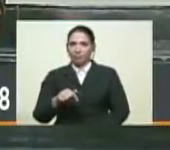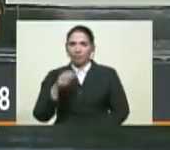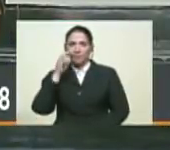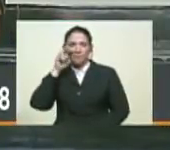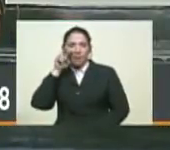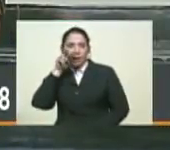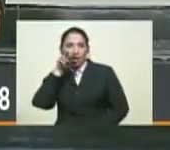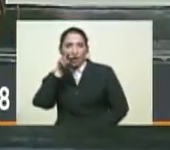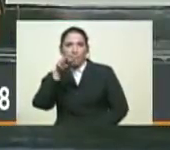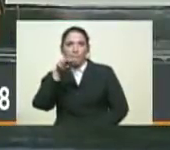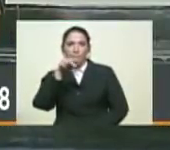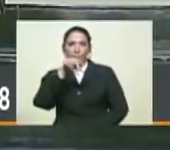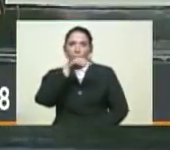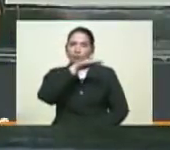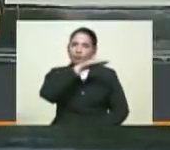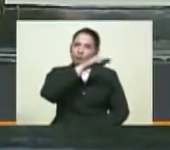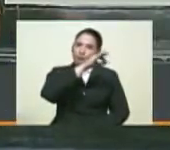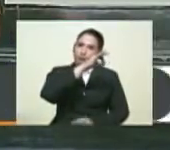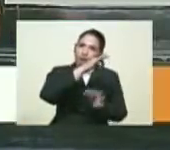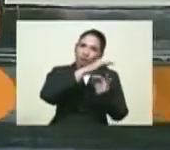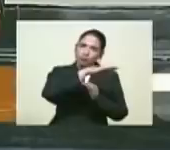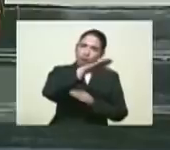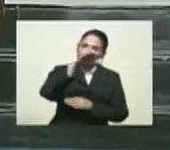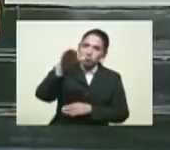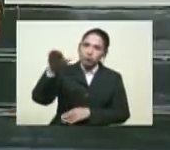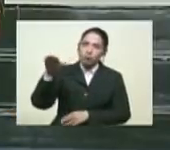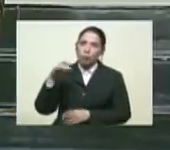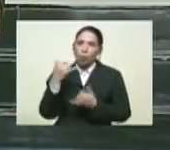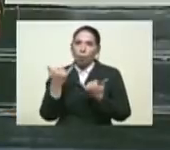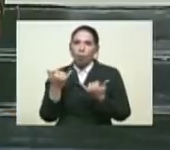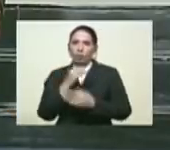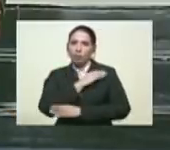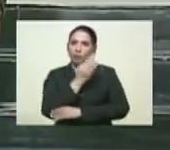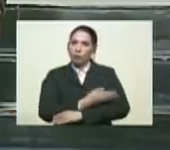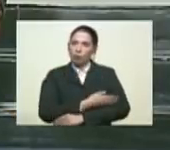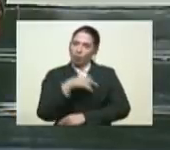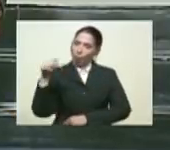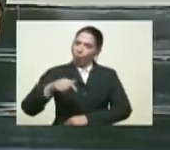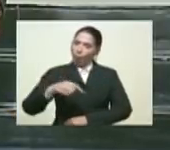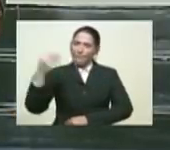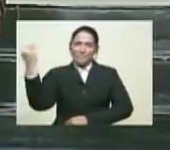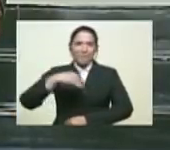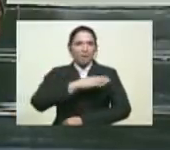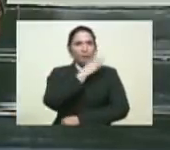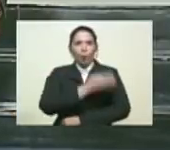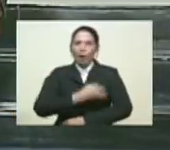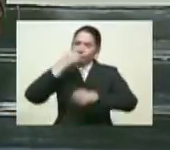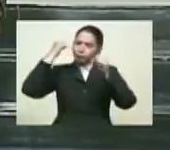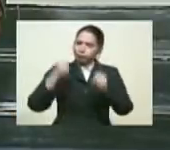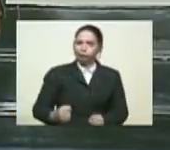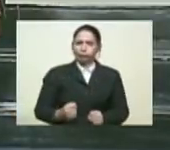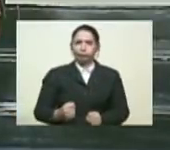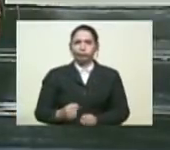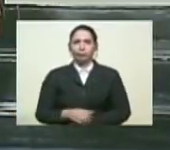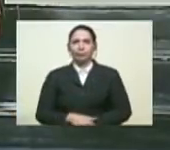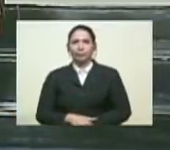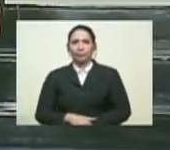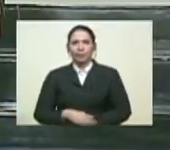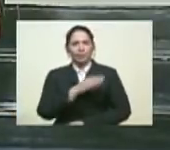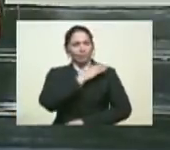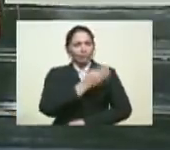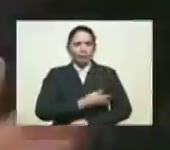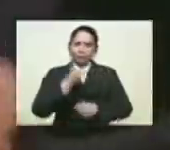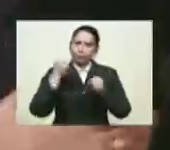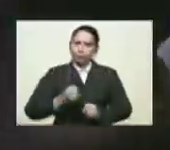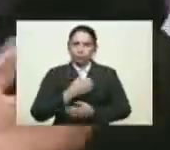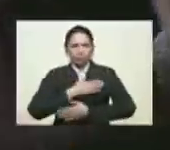horizonte y la fuerza, hoy estamos más fuertes que nunca, hoy estamos más duros que nunca, hoy estamos más